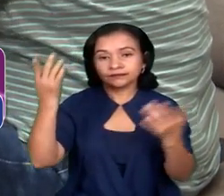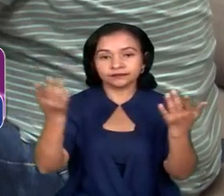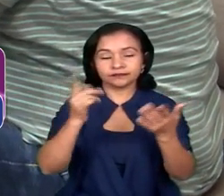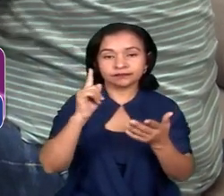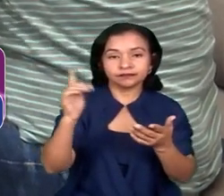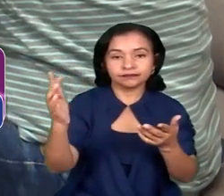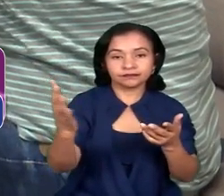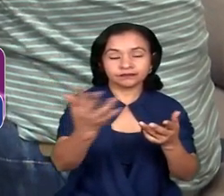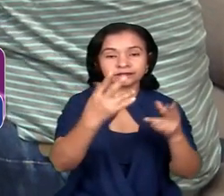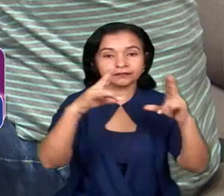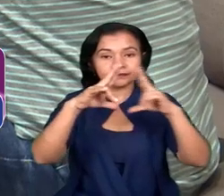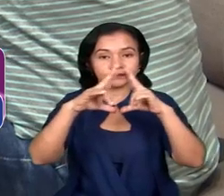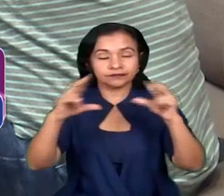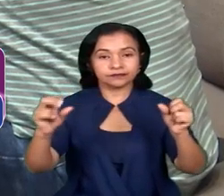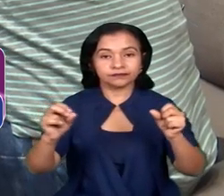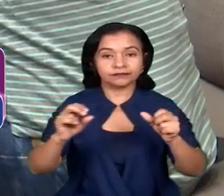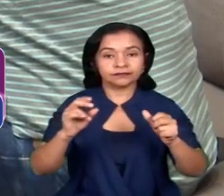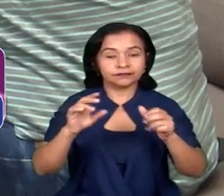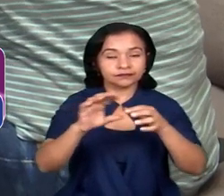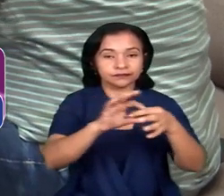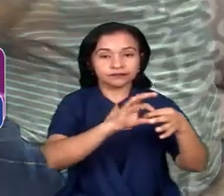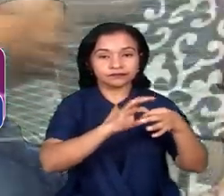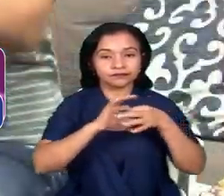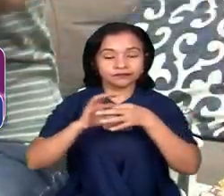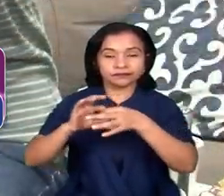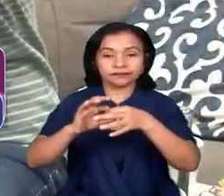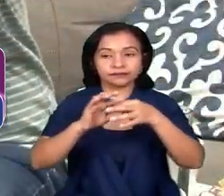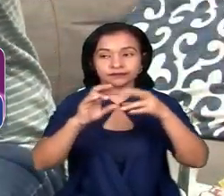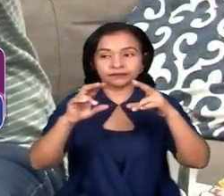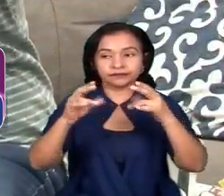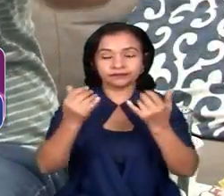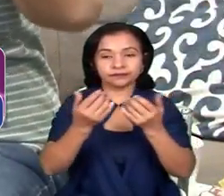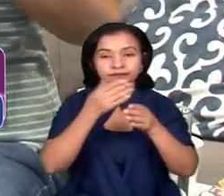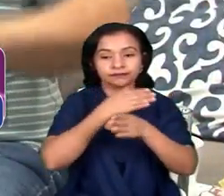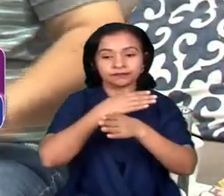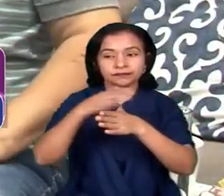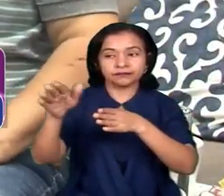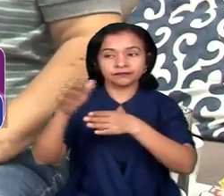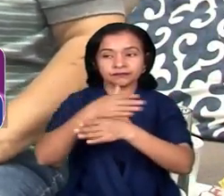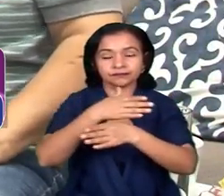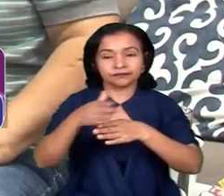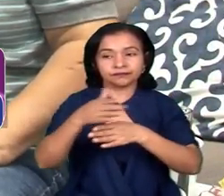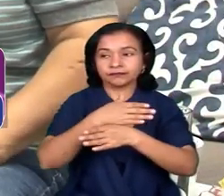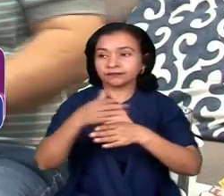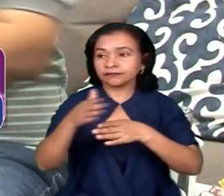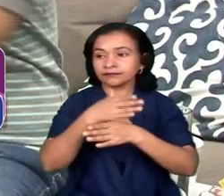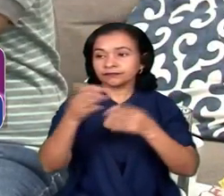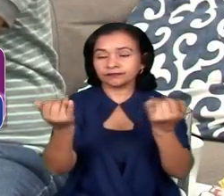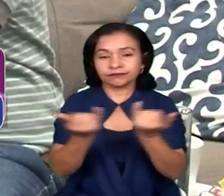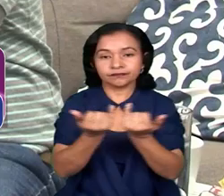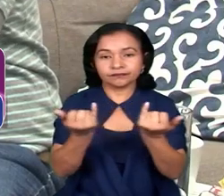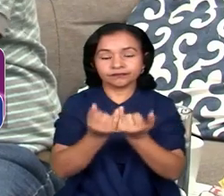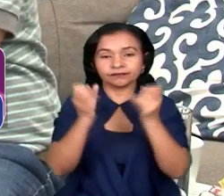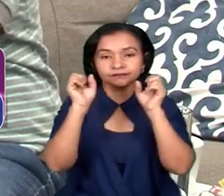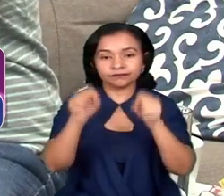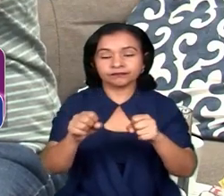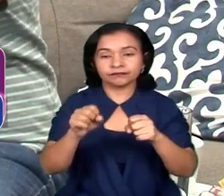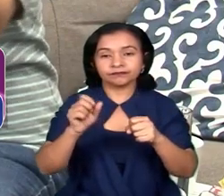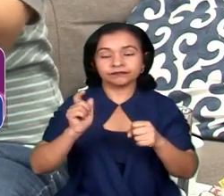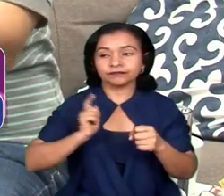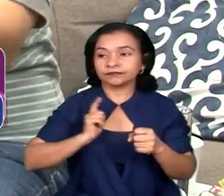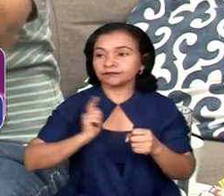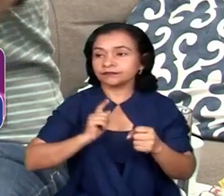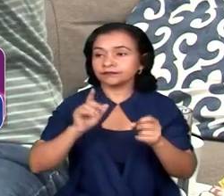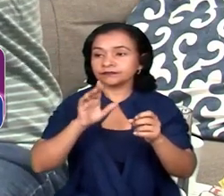los nicaragüenses, el bienestar, la unidad entre los nicaragüenses, apartando diferencias, porque las diferencias ahorita las podemos arreglar